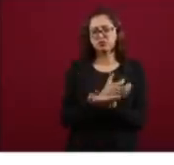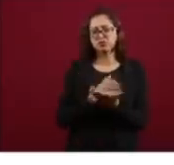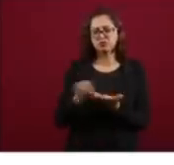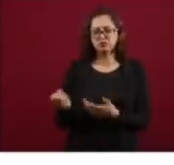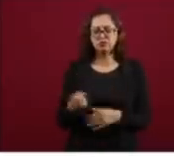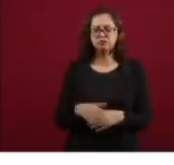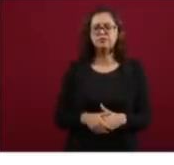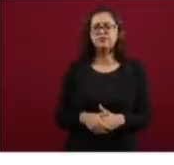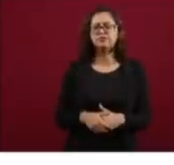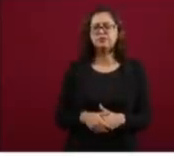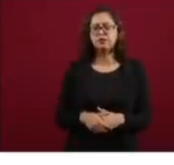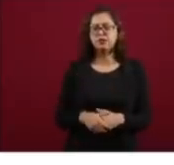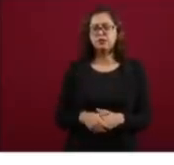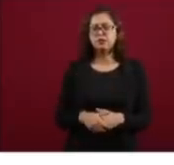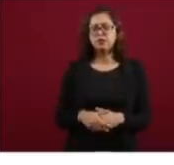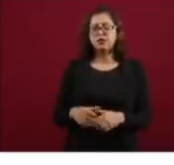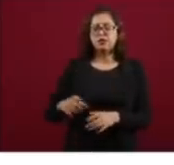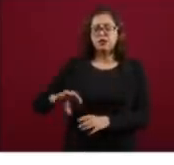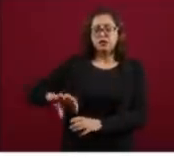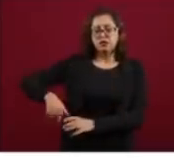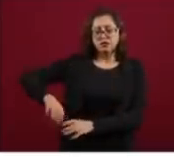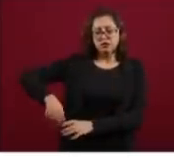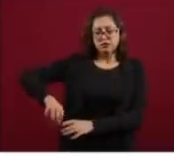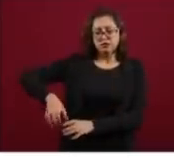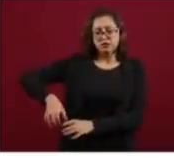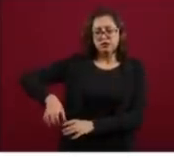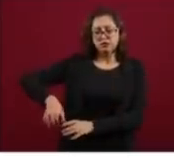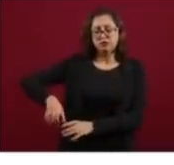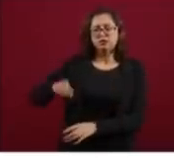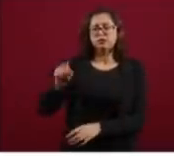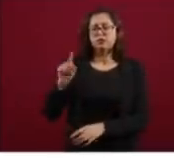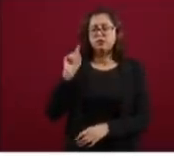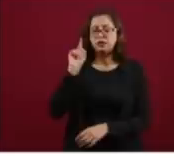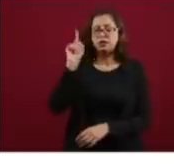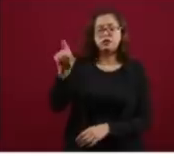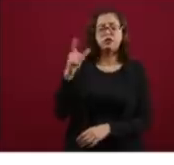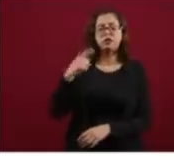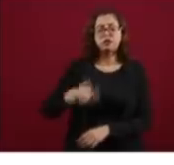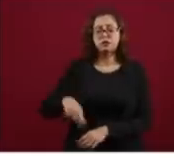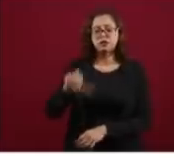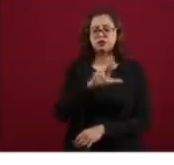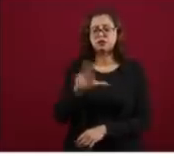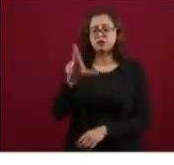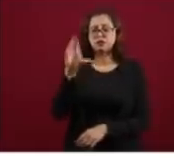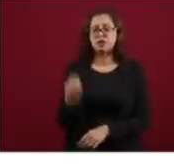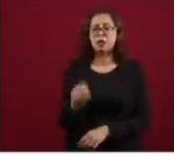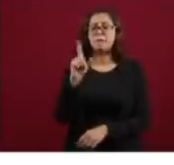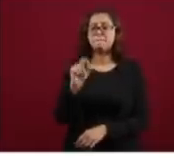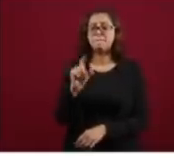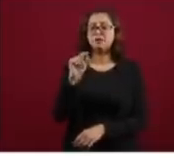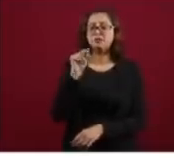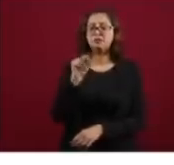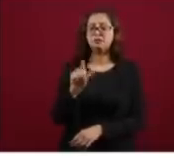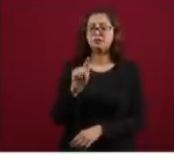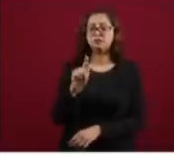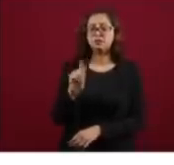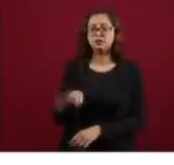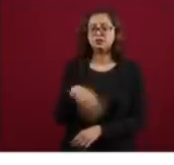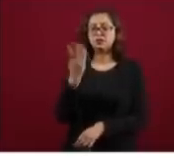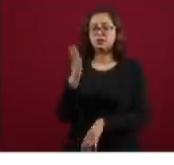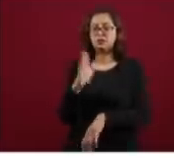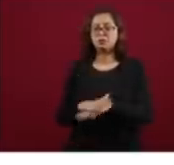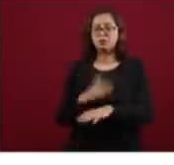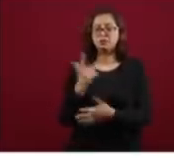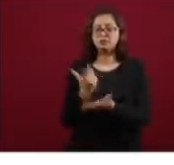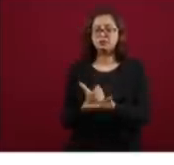centavos mientras que en cilindros en holbox gas chetumal quintana roo a 20 pesos 74 centavos por litro es el